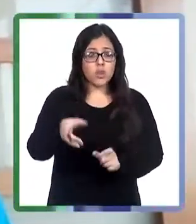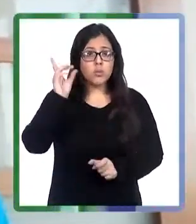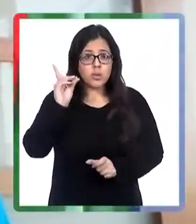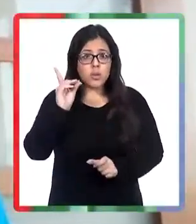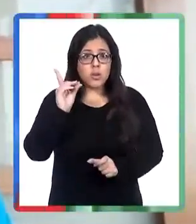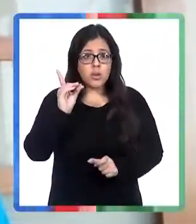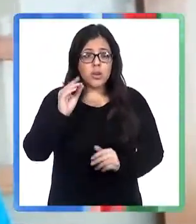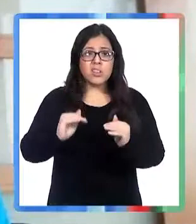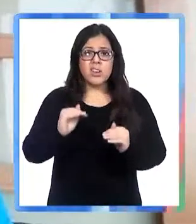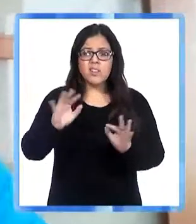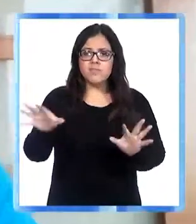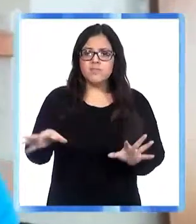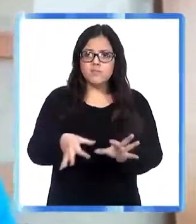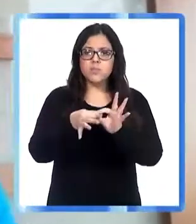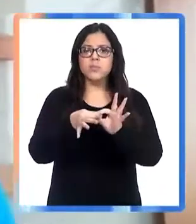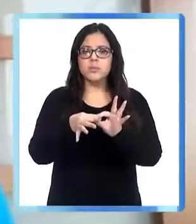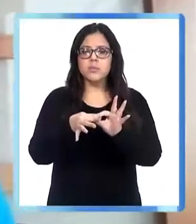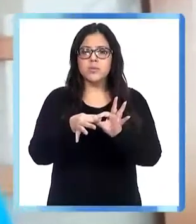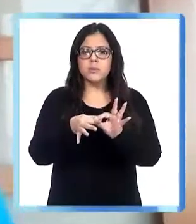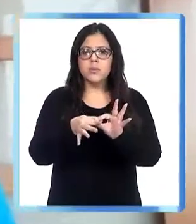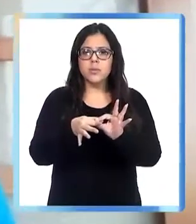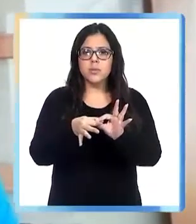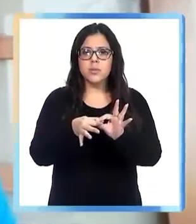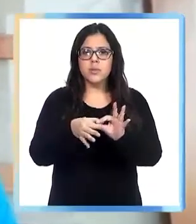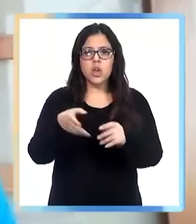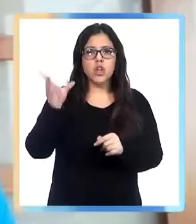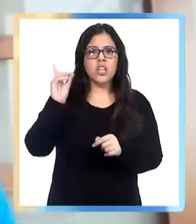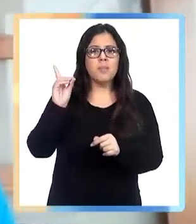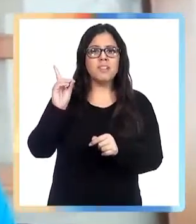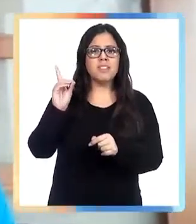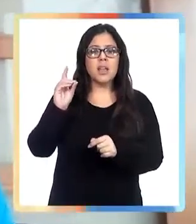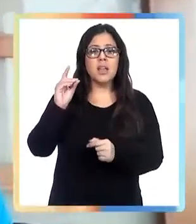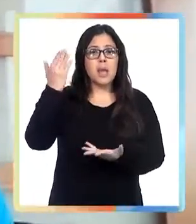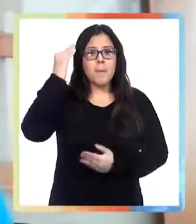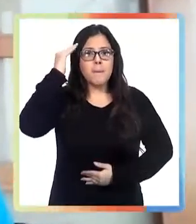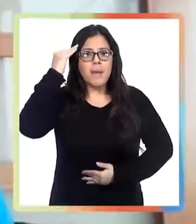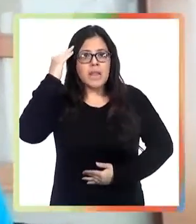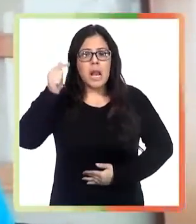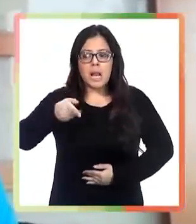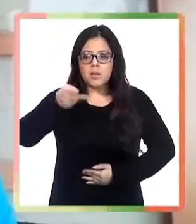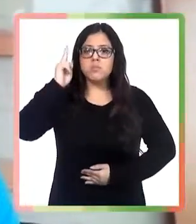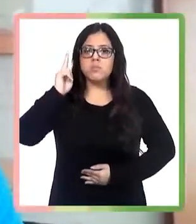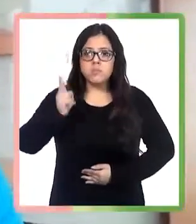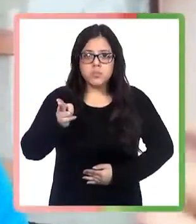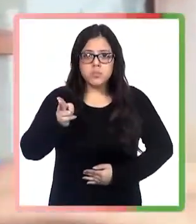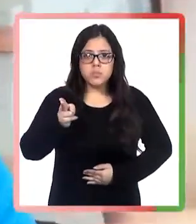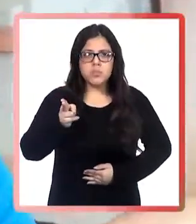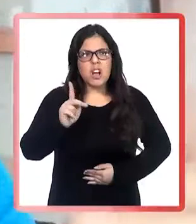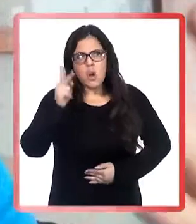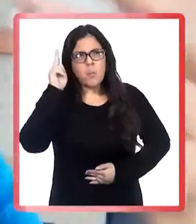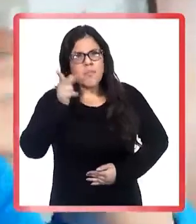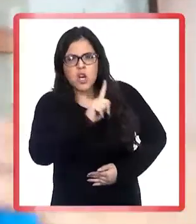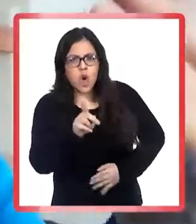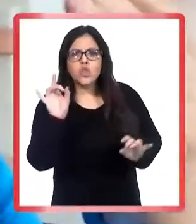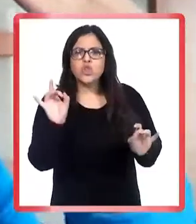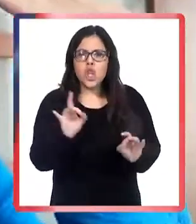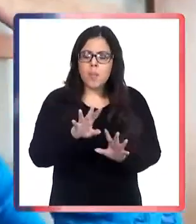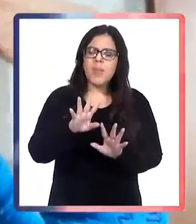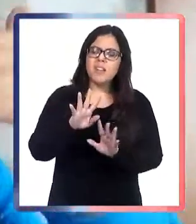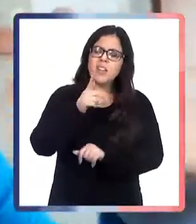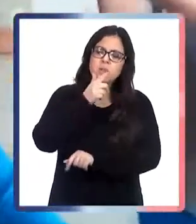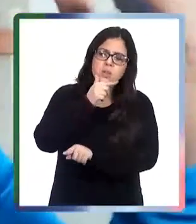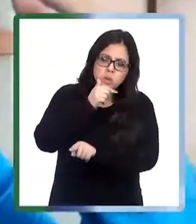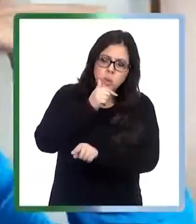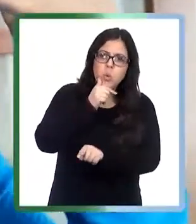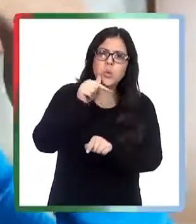personas con discapacidad que se suele relacionar a una discapacidad de carácter mental, se les prohíbe, no es que se les prohíba, sino que